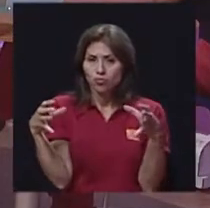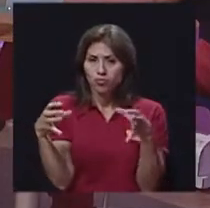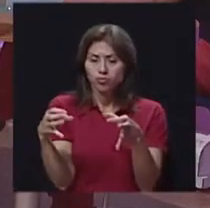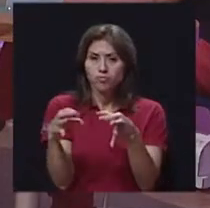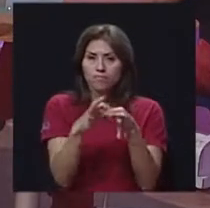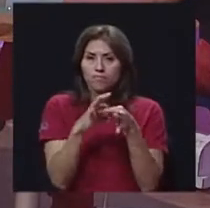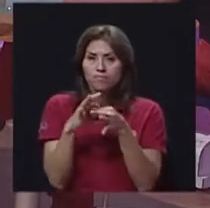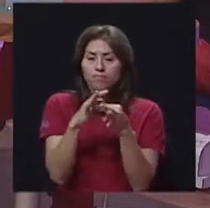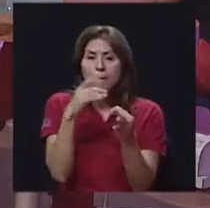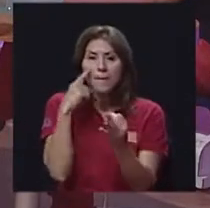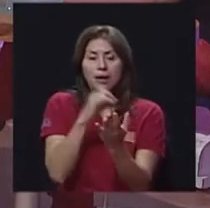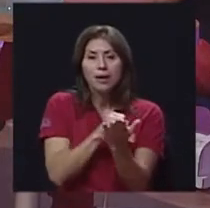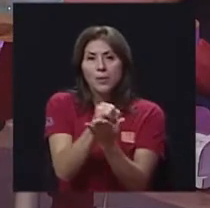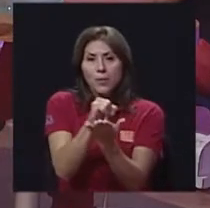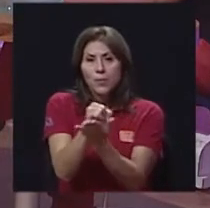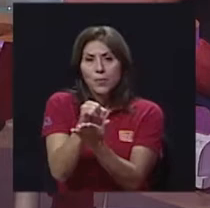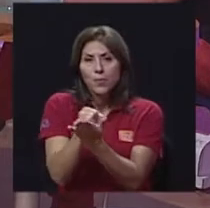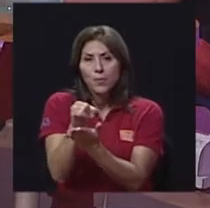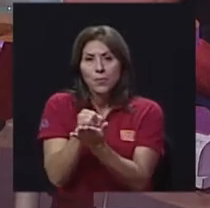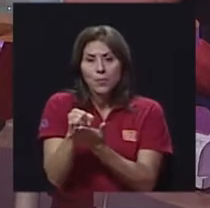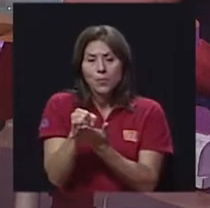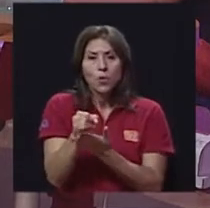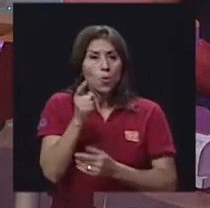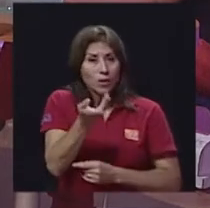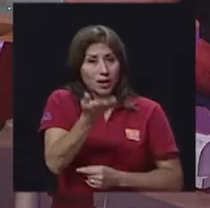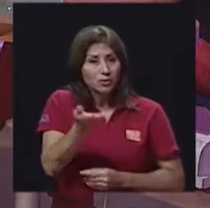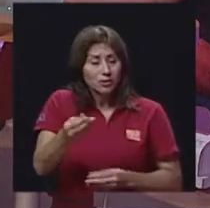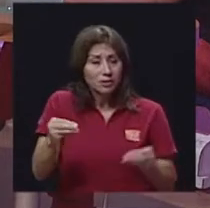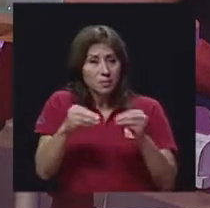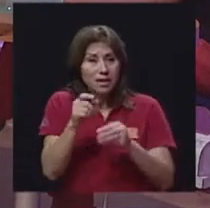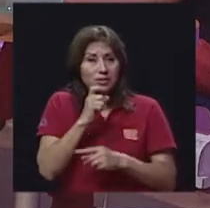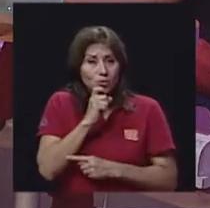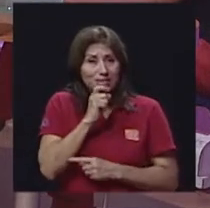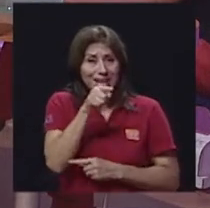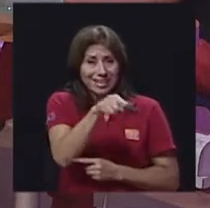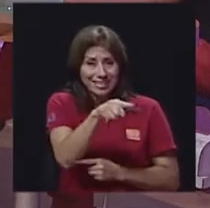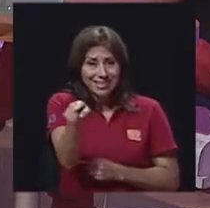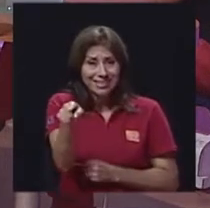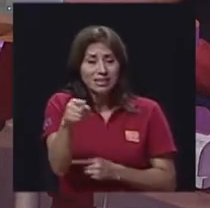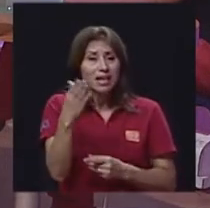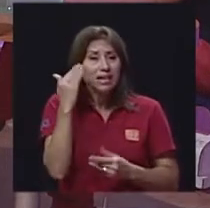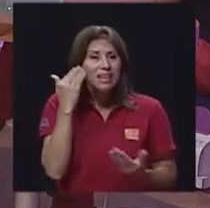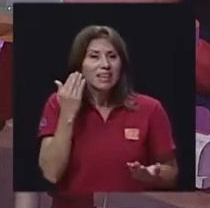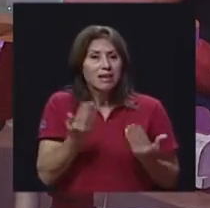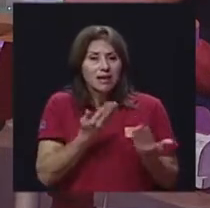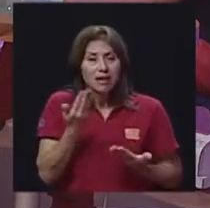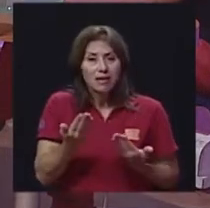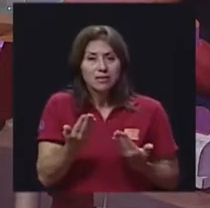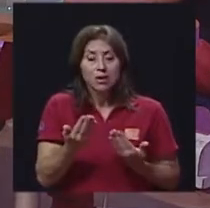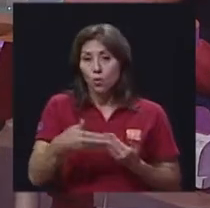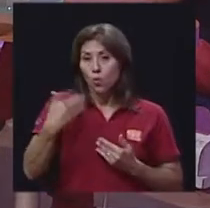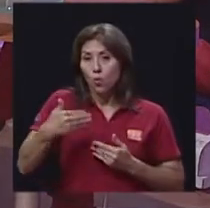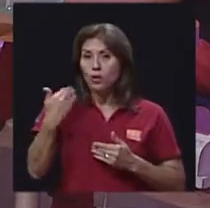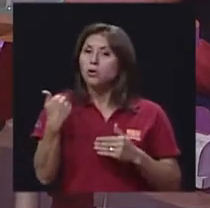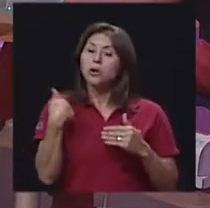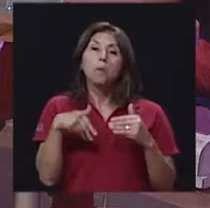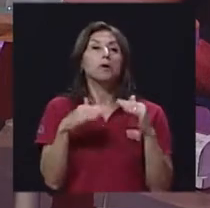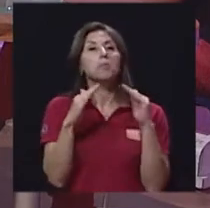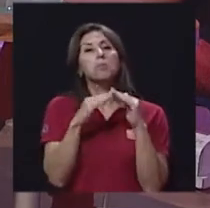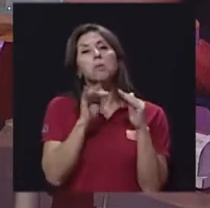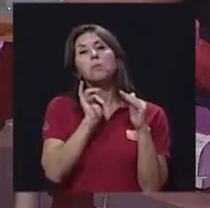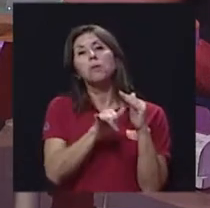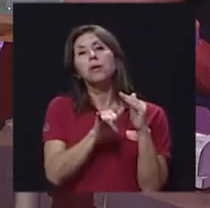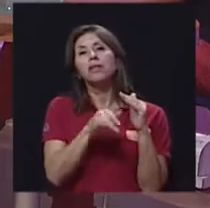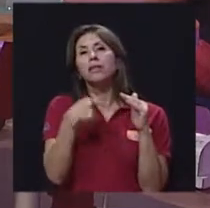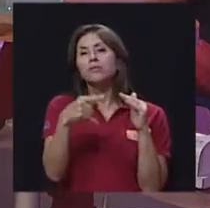más les cuesta a las señoras es precisamente cuando el señor se va, desde luego se va huyendo. Entonces,